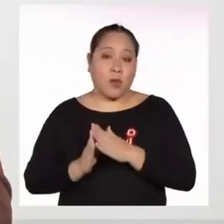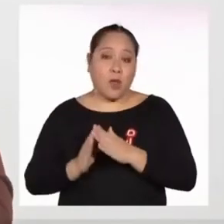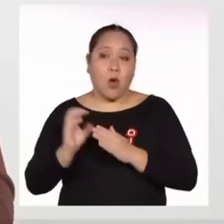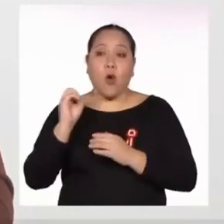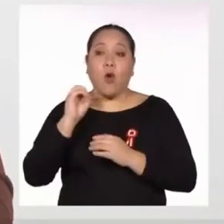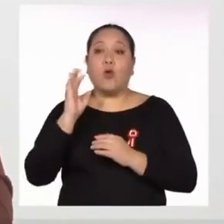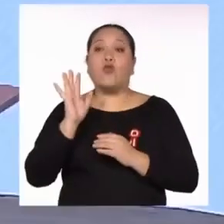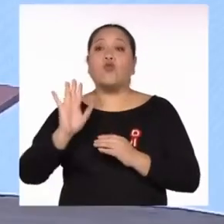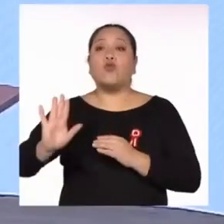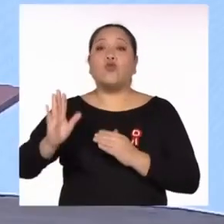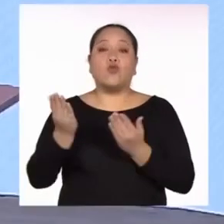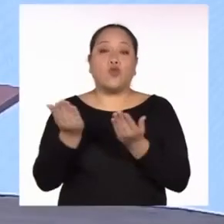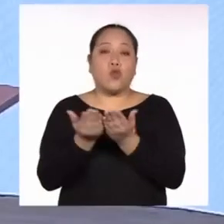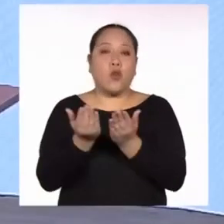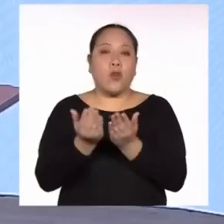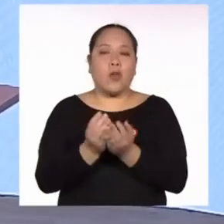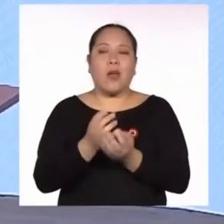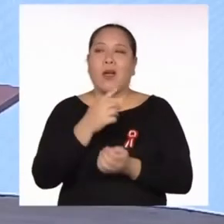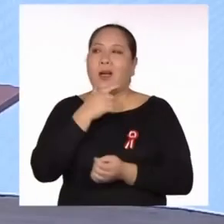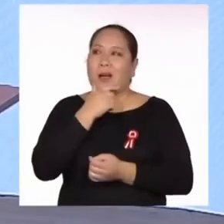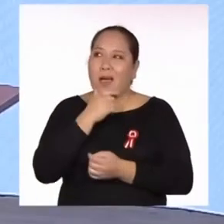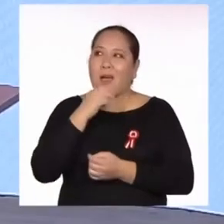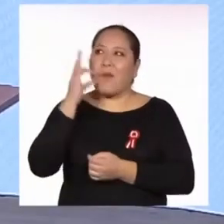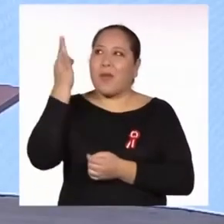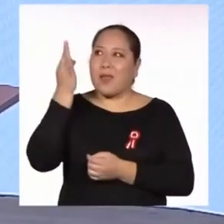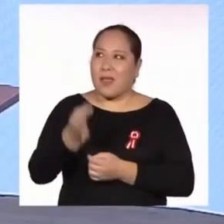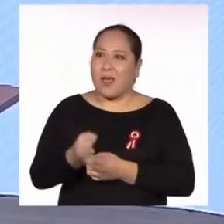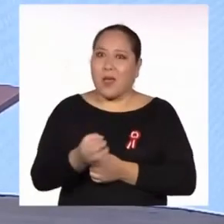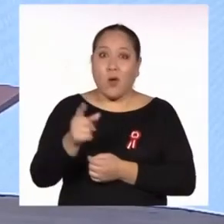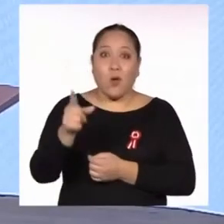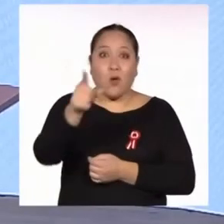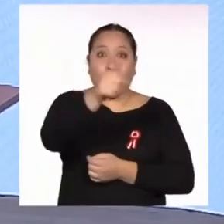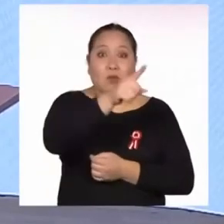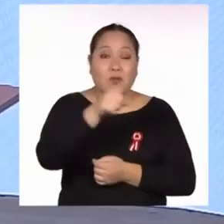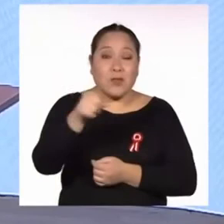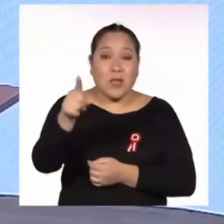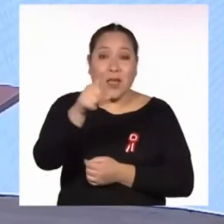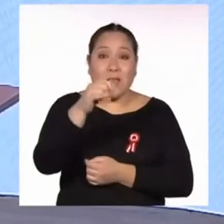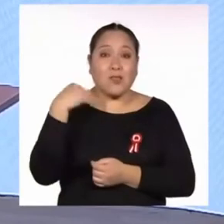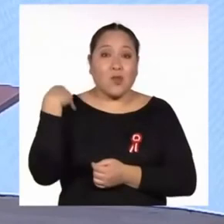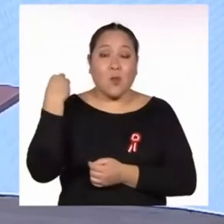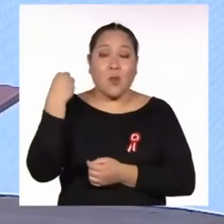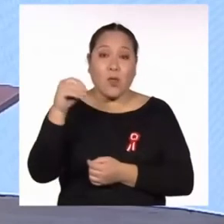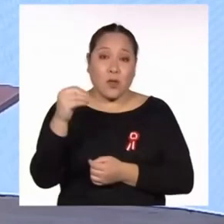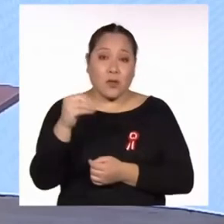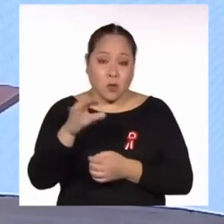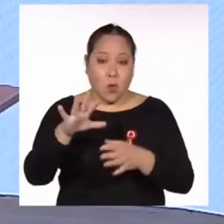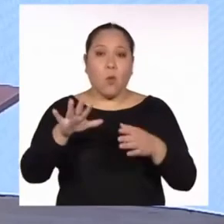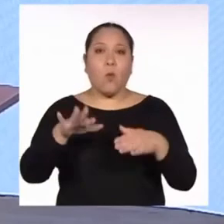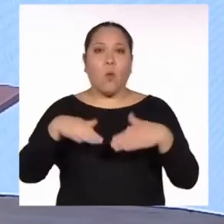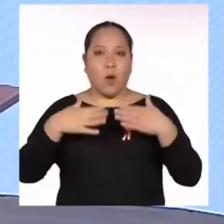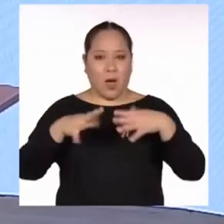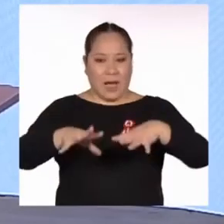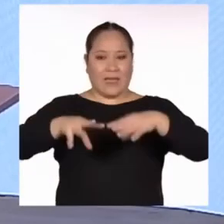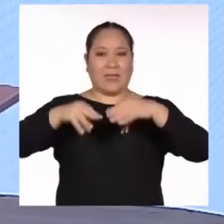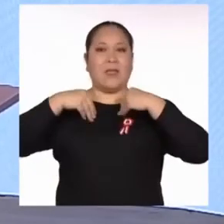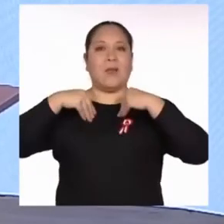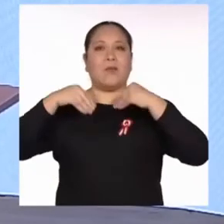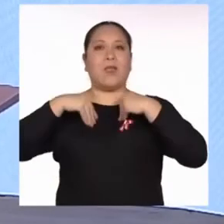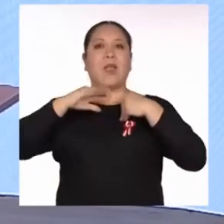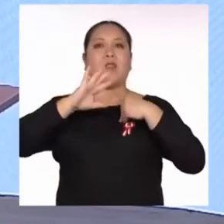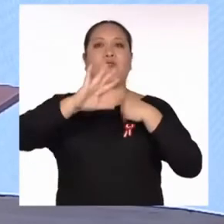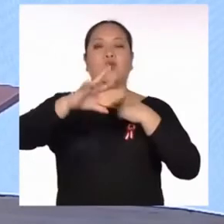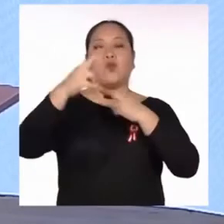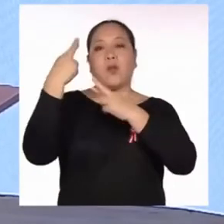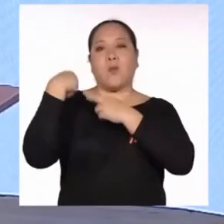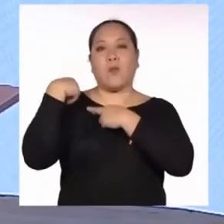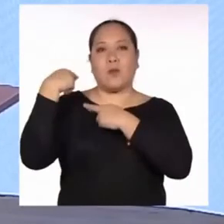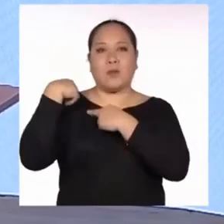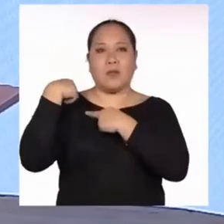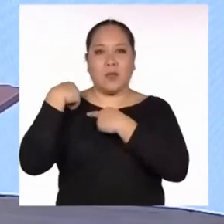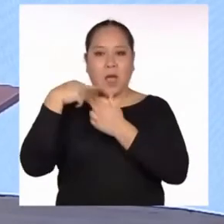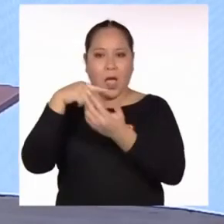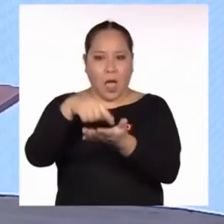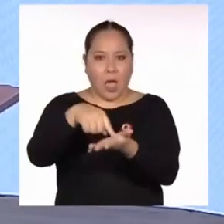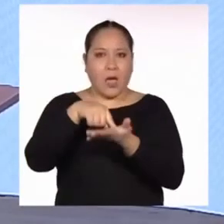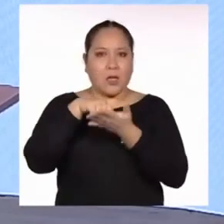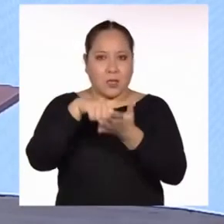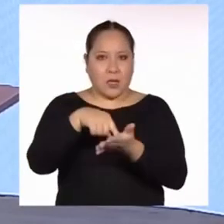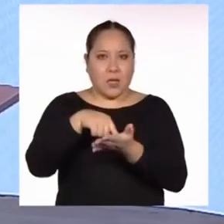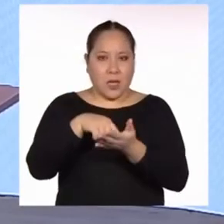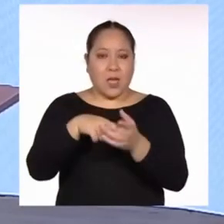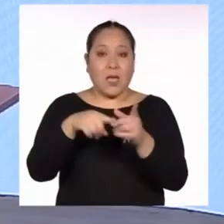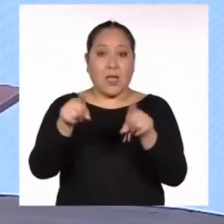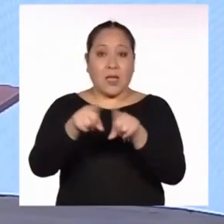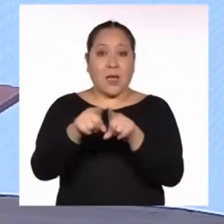su sprint es cierto ustedes como adolescentes pueden asumir sus responsabilidades exigir